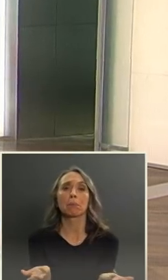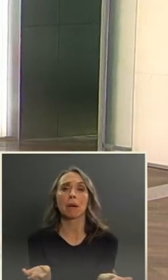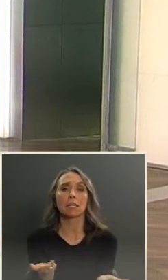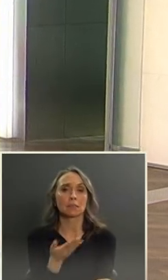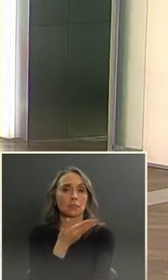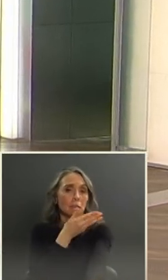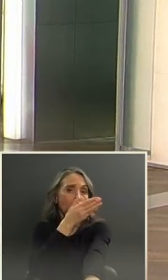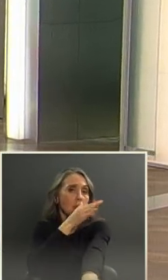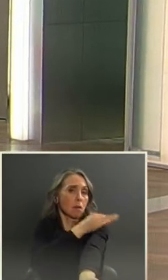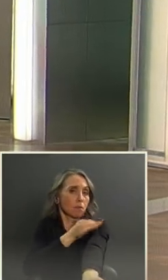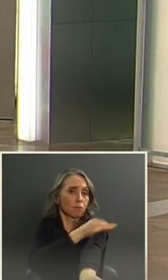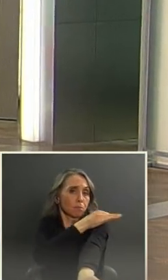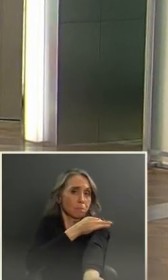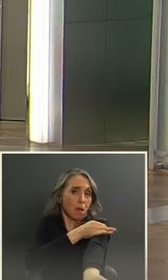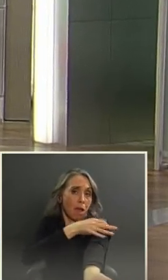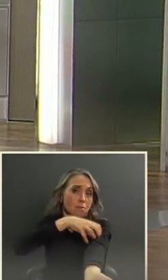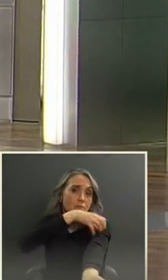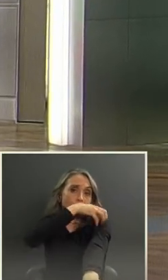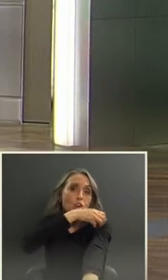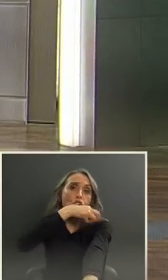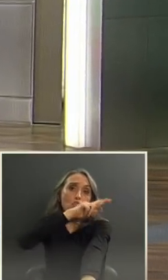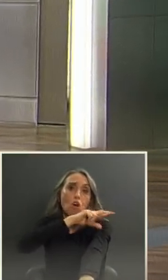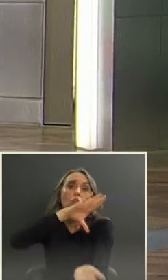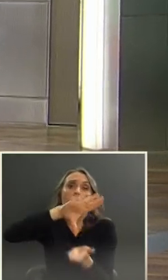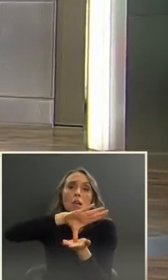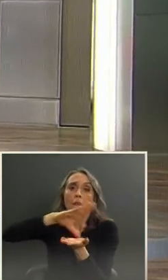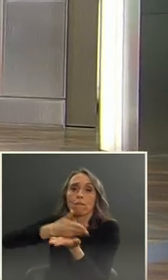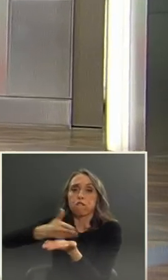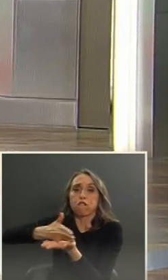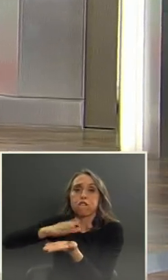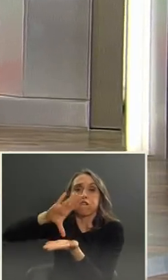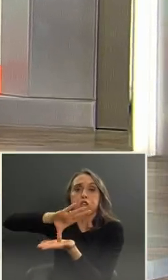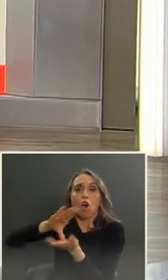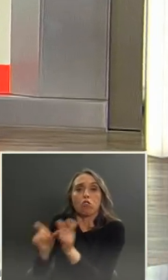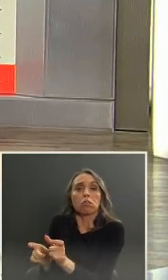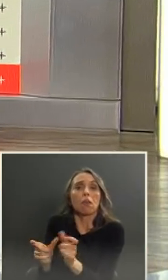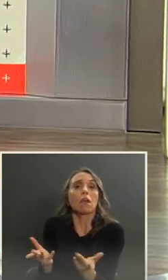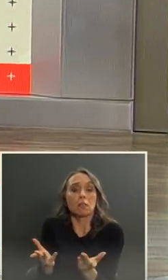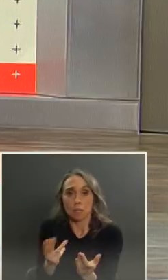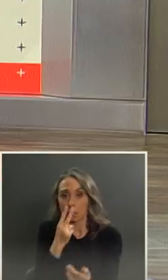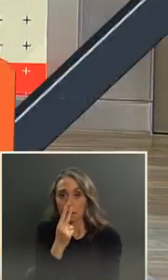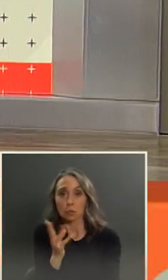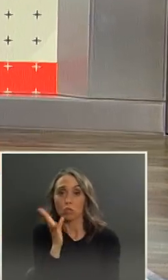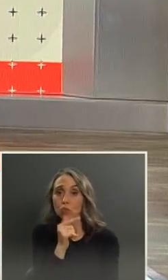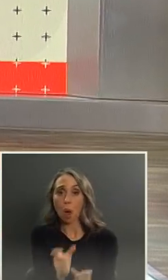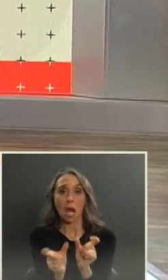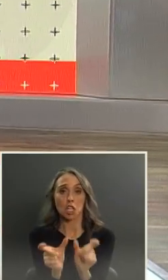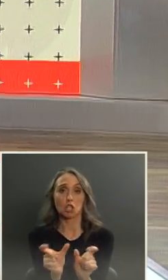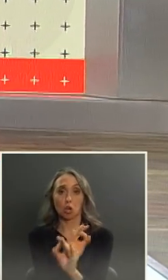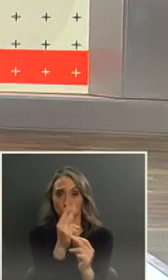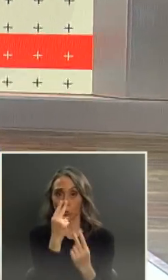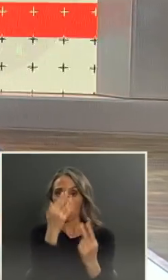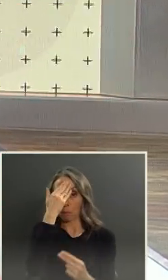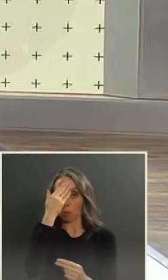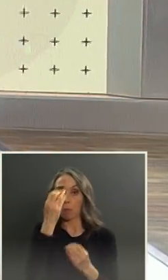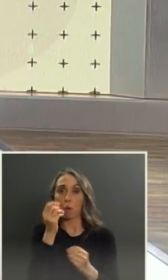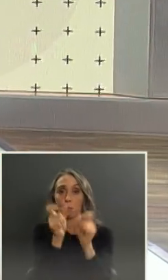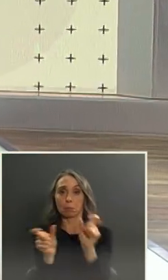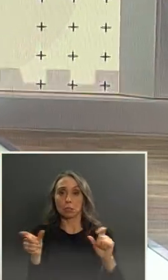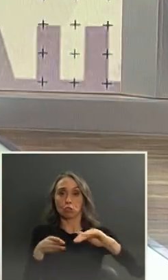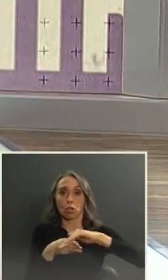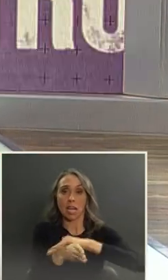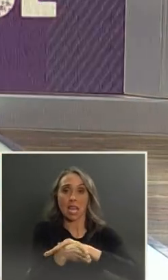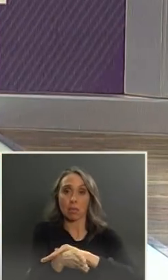frontera y en las regiones del norte del país? Una preocupante y notoria falta de control, no solo en el ingreso al